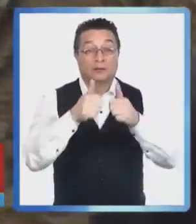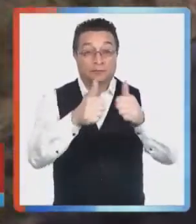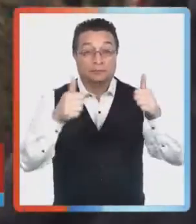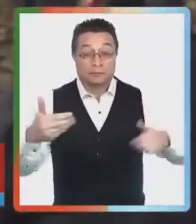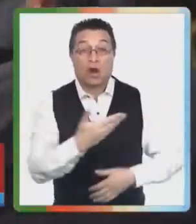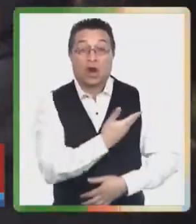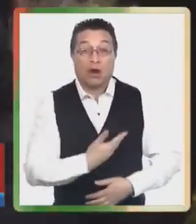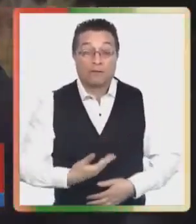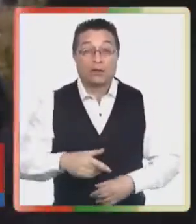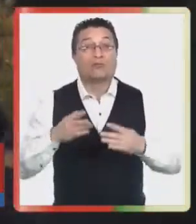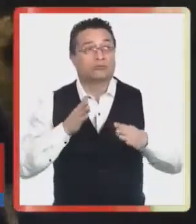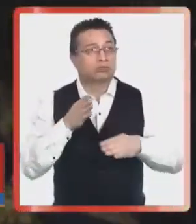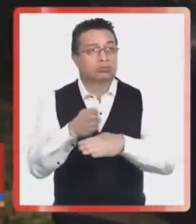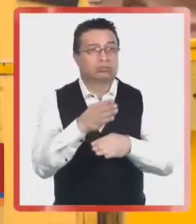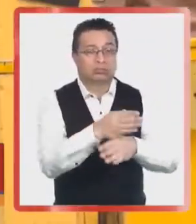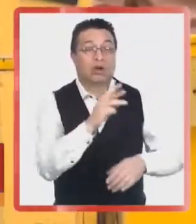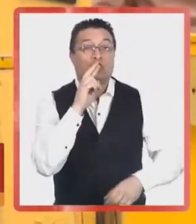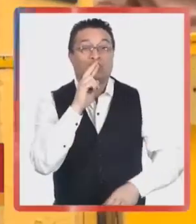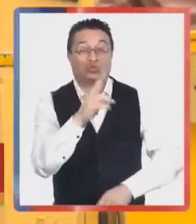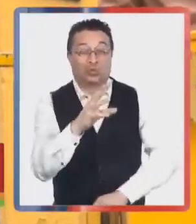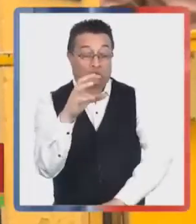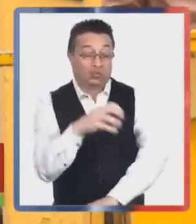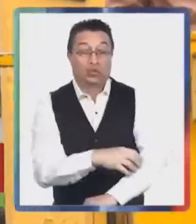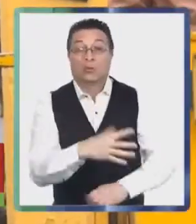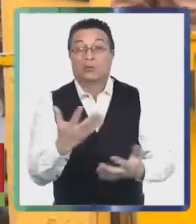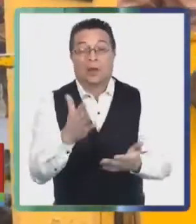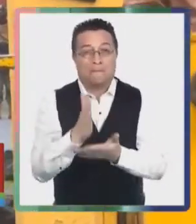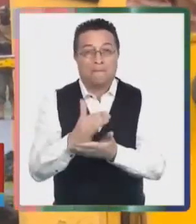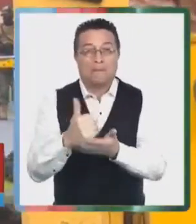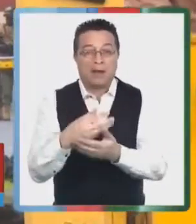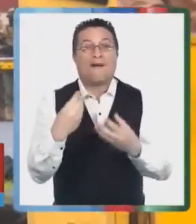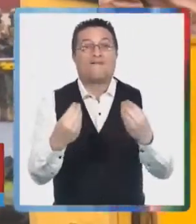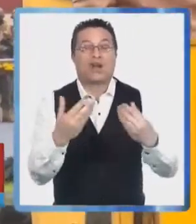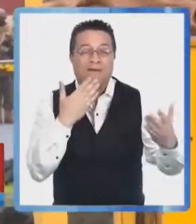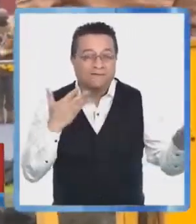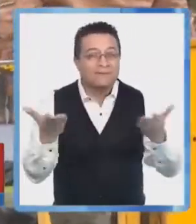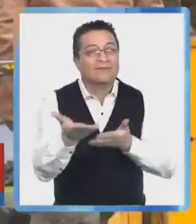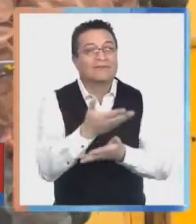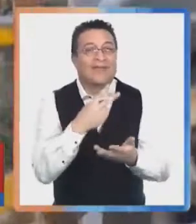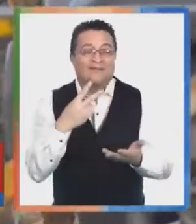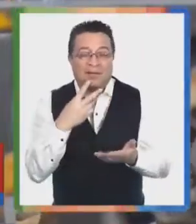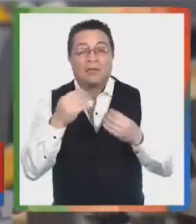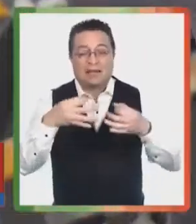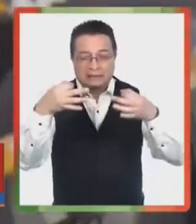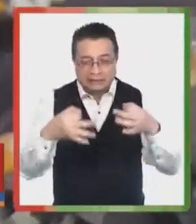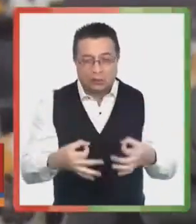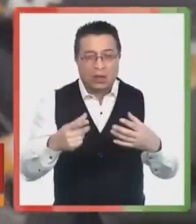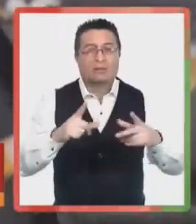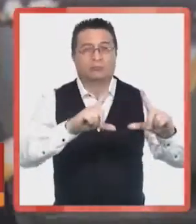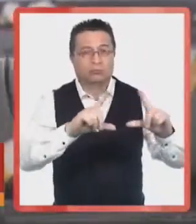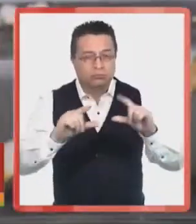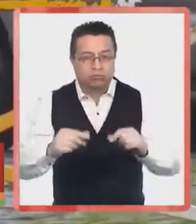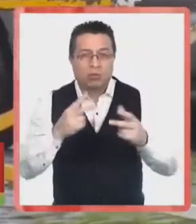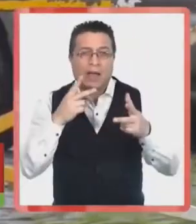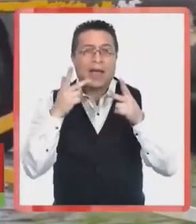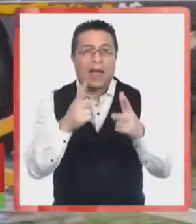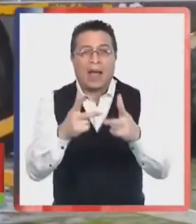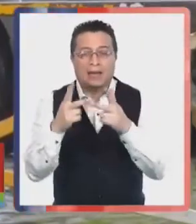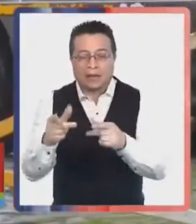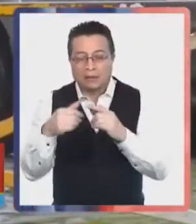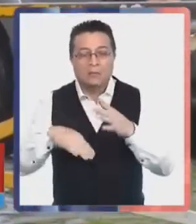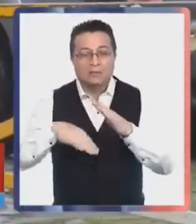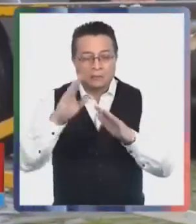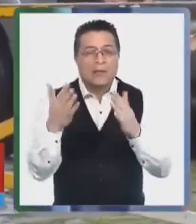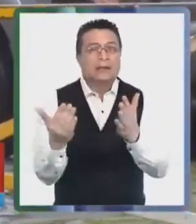Autoridades de gobierno se despliegan por la macrozona sur para explicar su plan Buen Vivir, que busca dar seguridad, disminuir los atentados y abordar